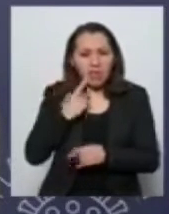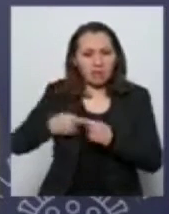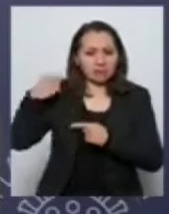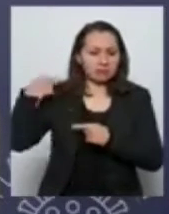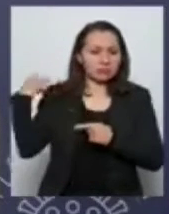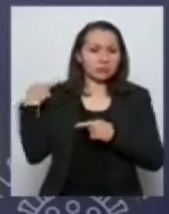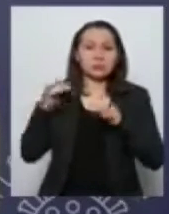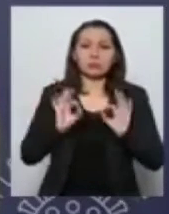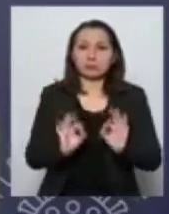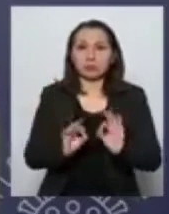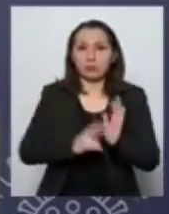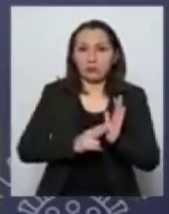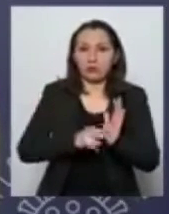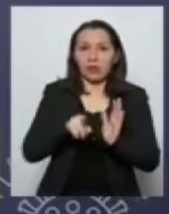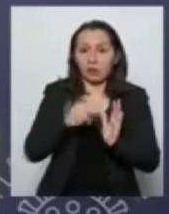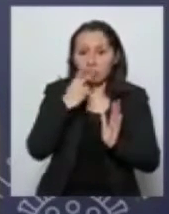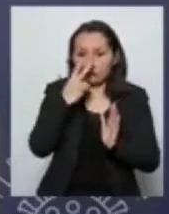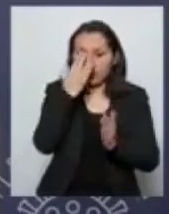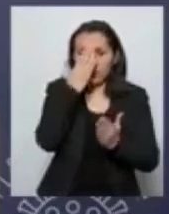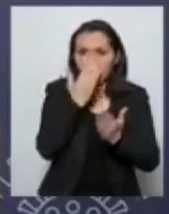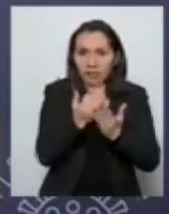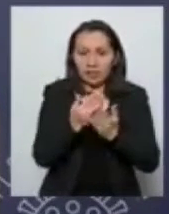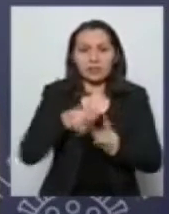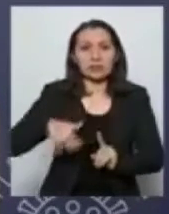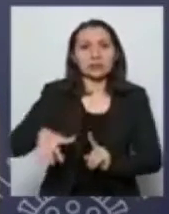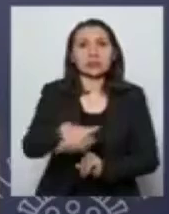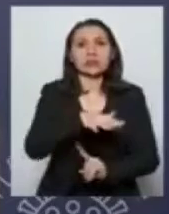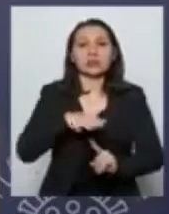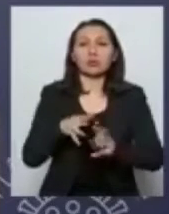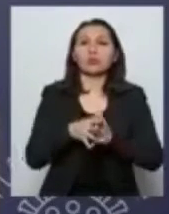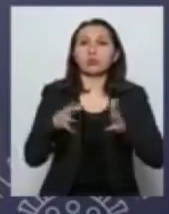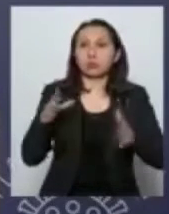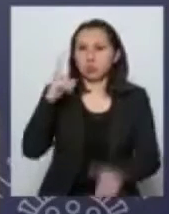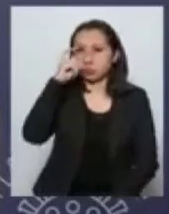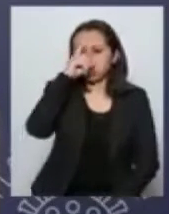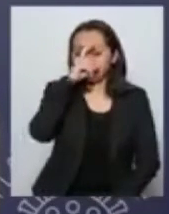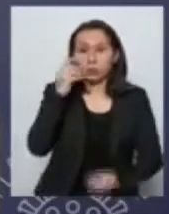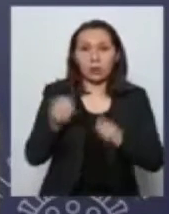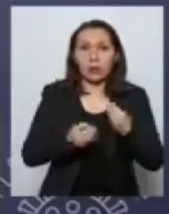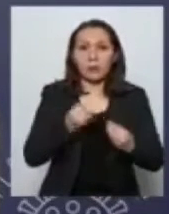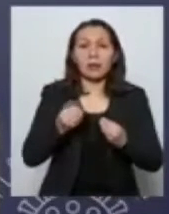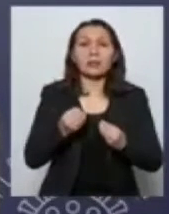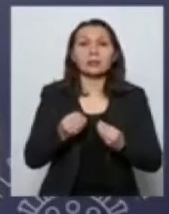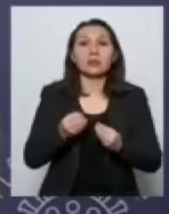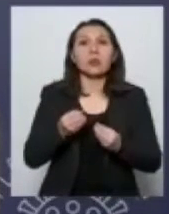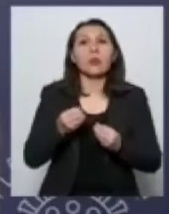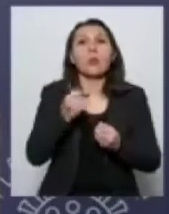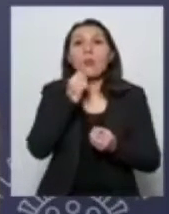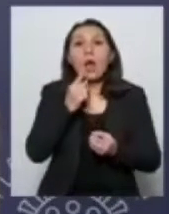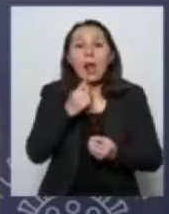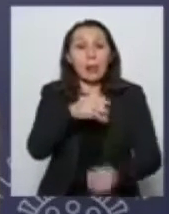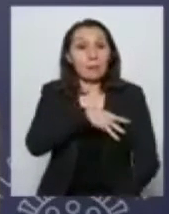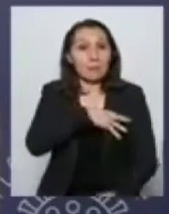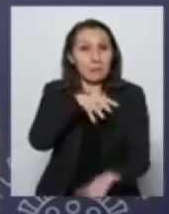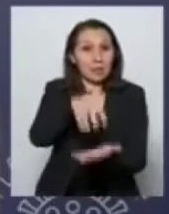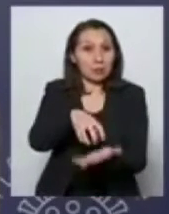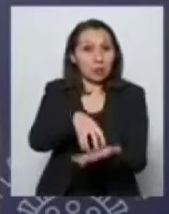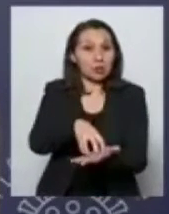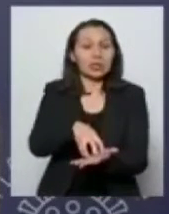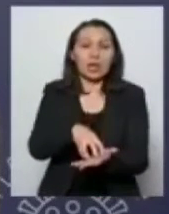es evidente que estamos enfrentados a una situación muy compleja, sobre todo en la región